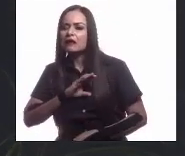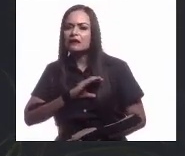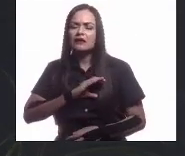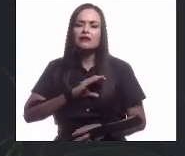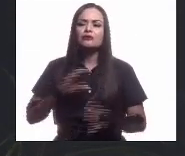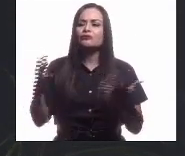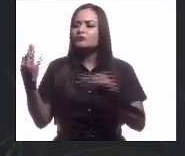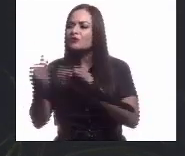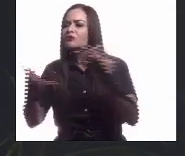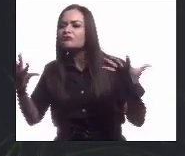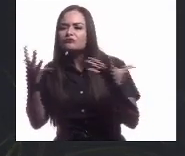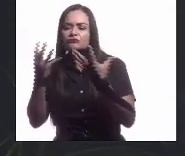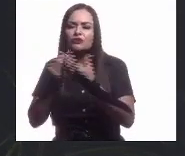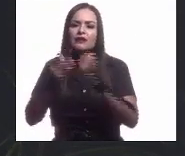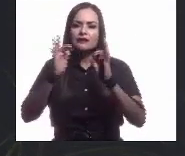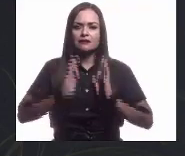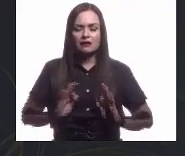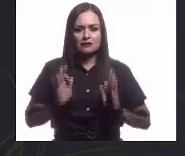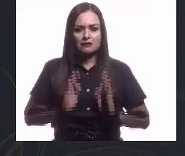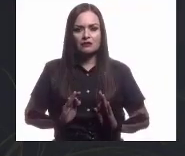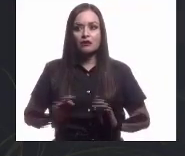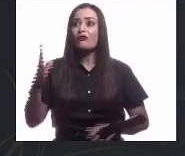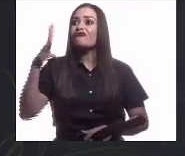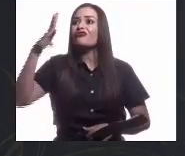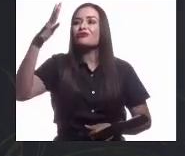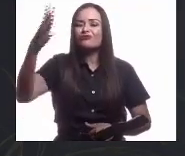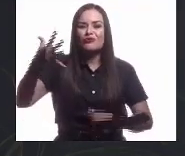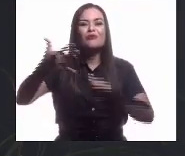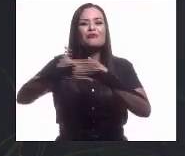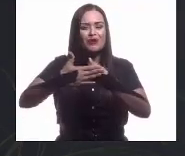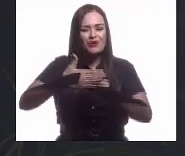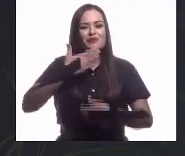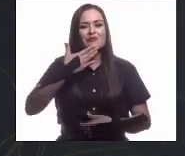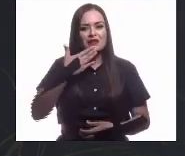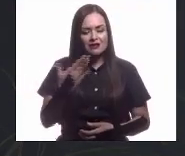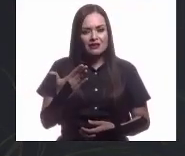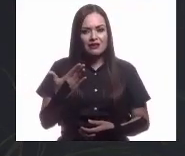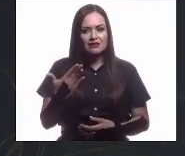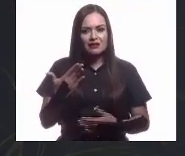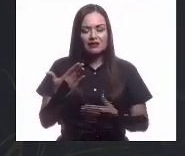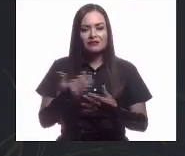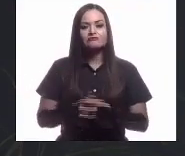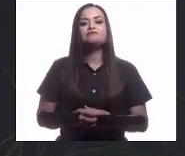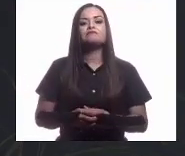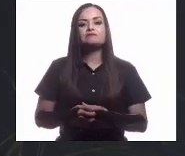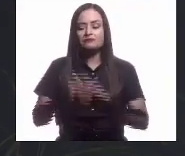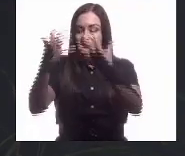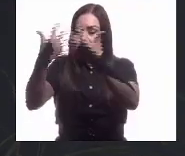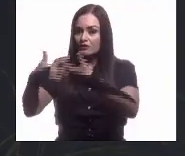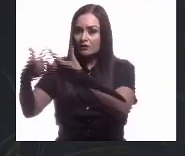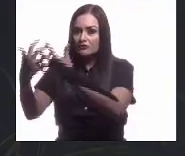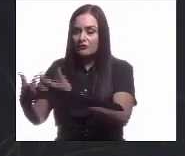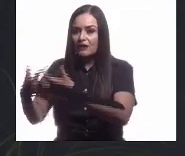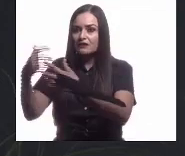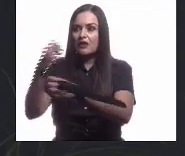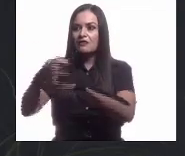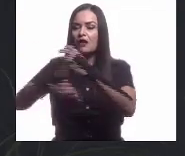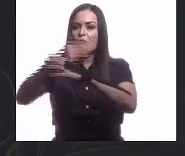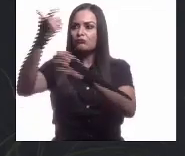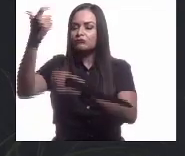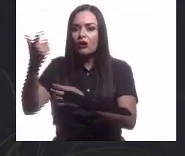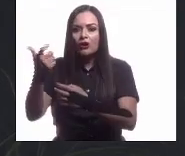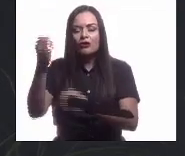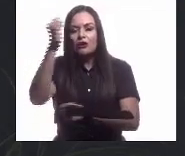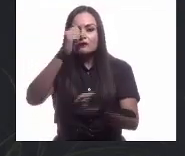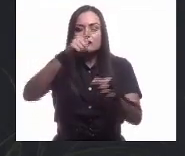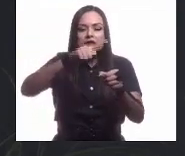diferencias. Viene un mejor futuro, con mercados de clase mundial, con inversiones, con responsabilidad social